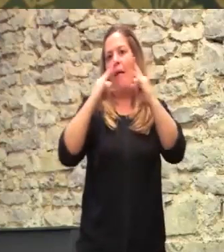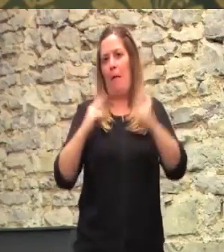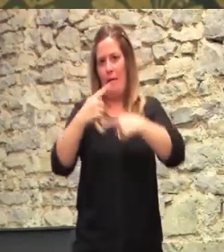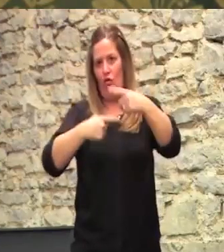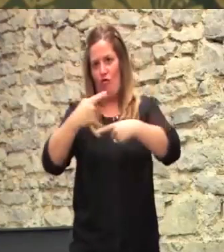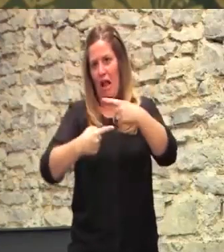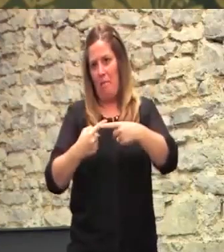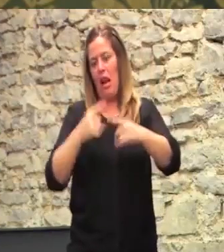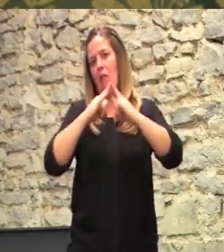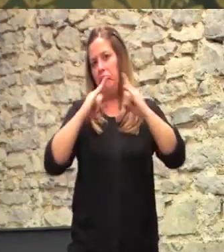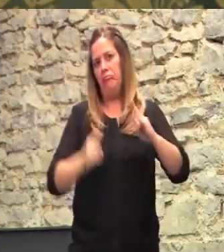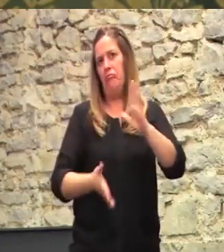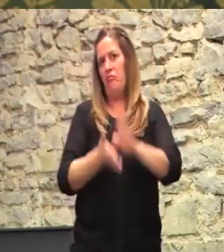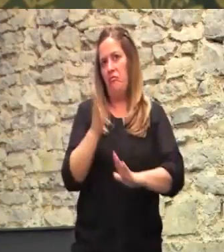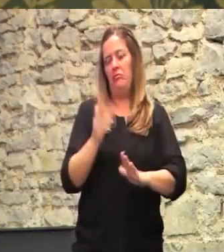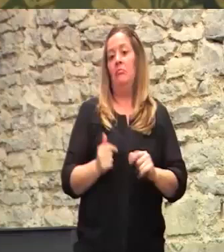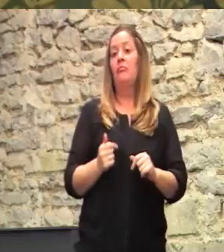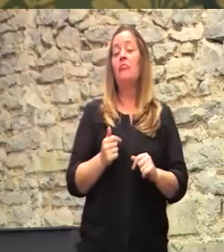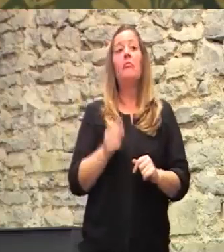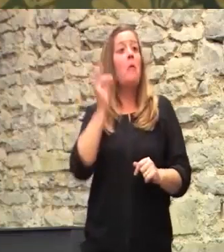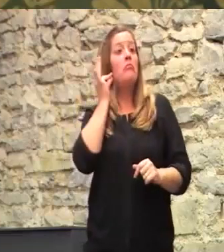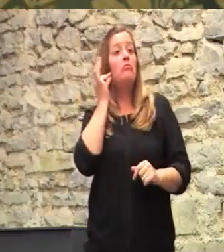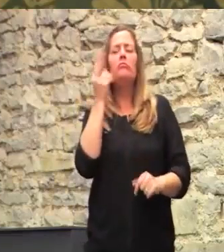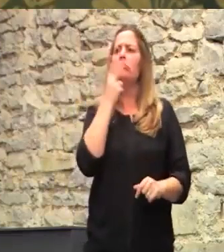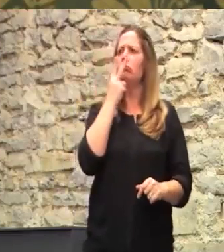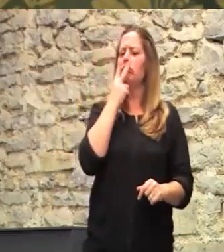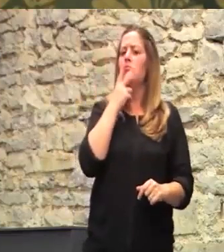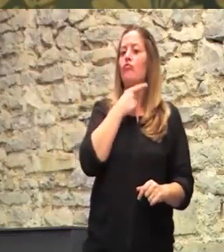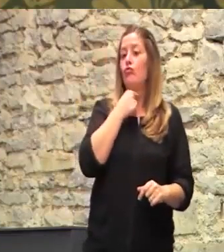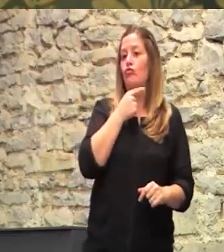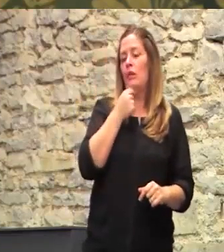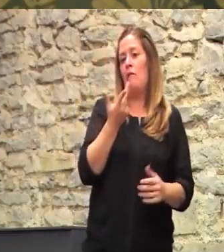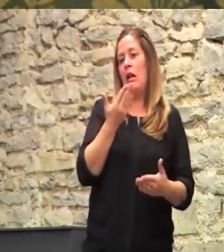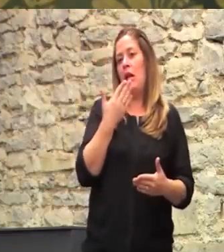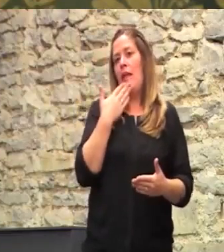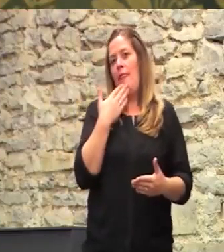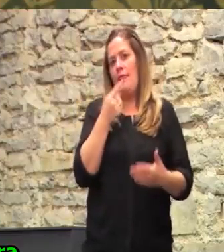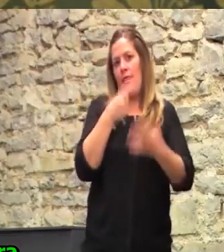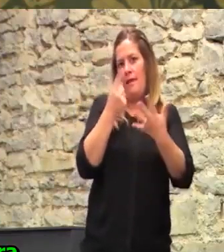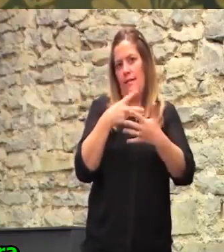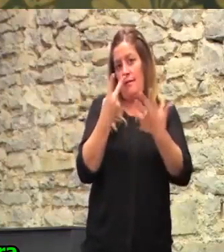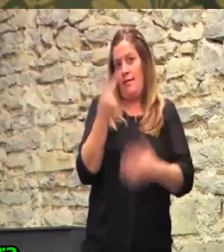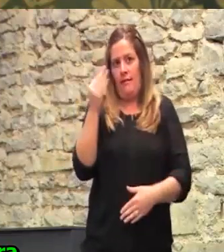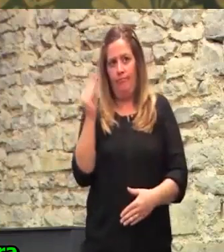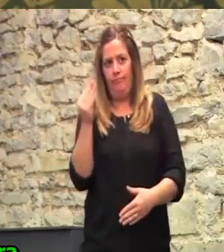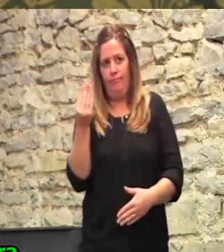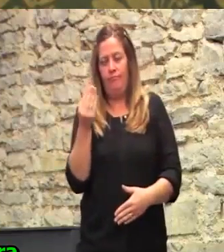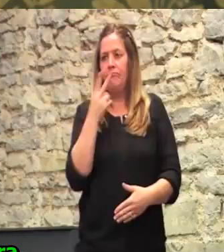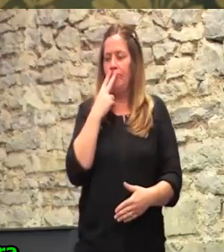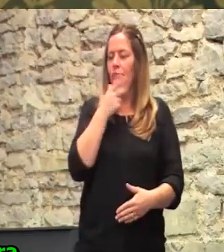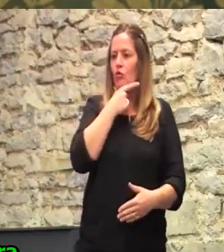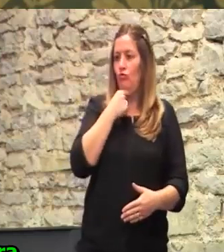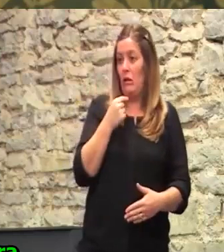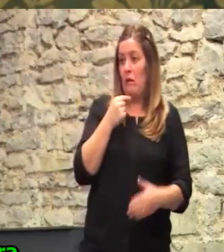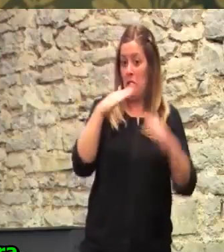entonces que ella le gustaba fumar era una tenía 16 17 años era joven y en la casa